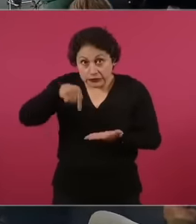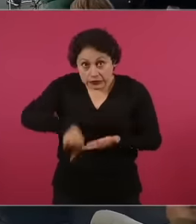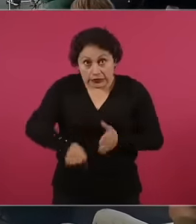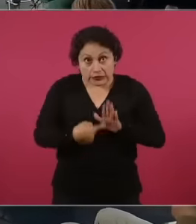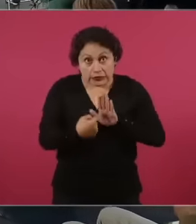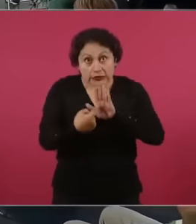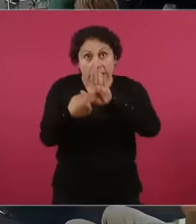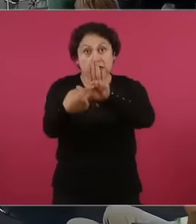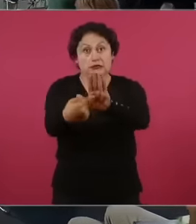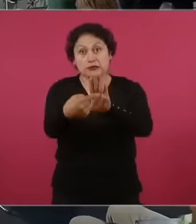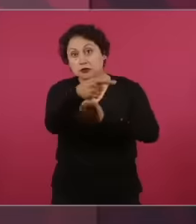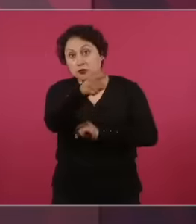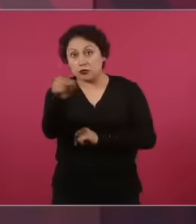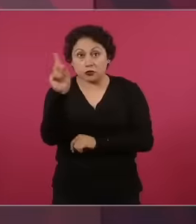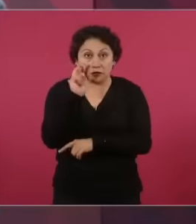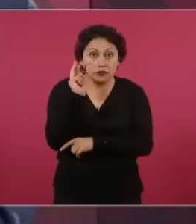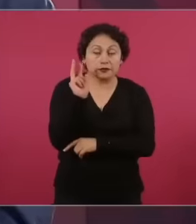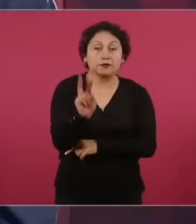los